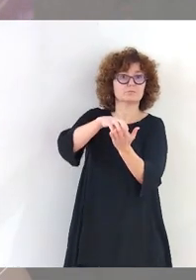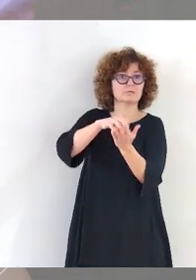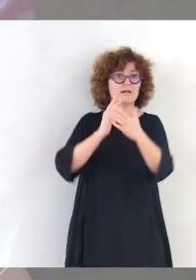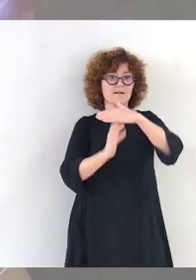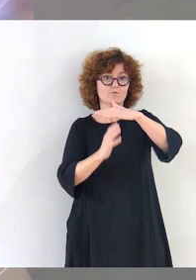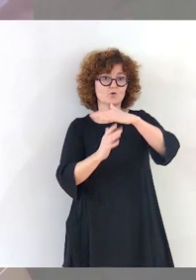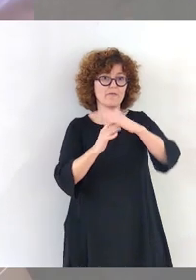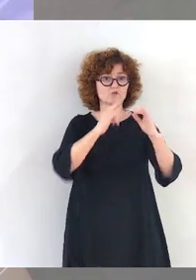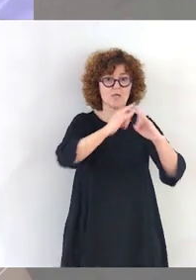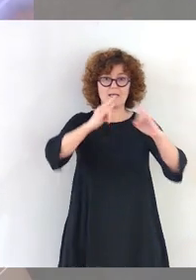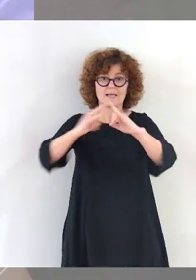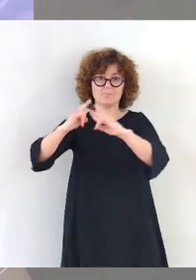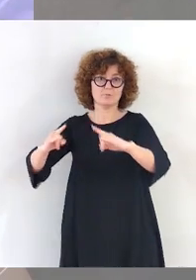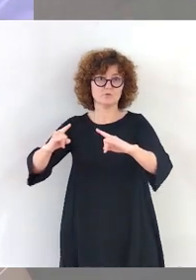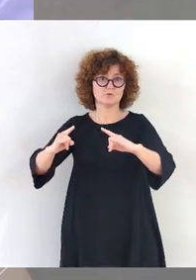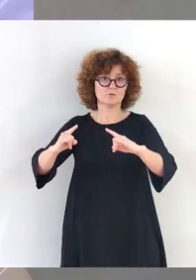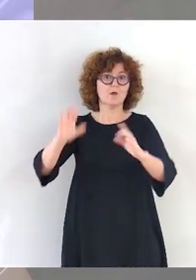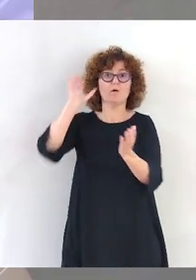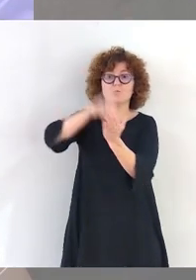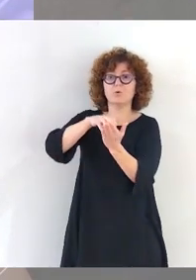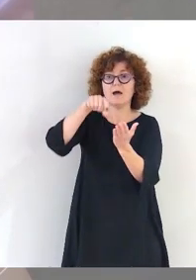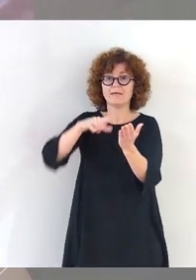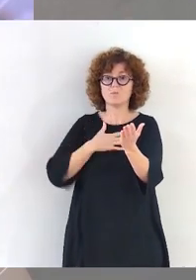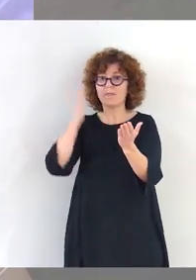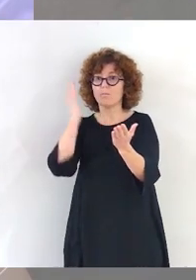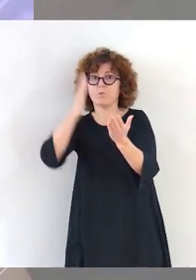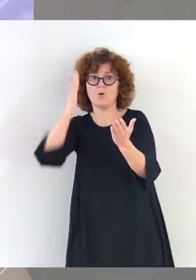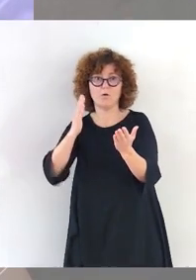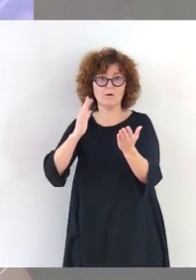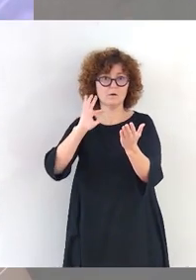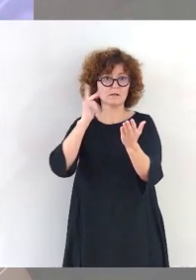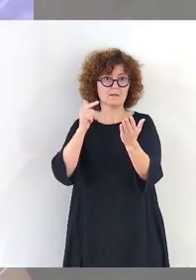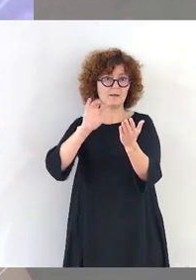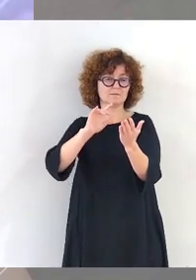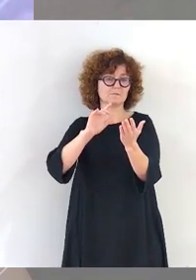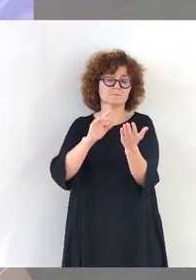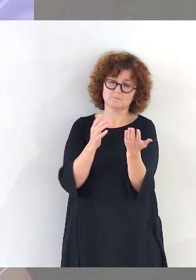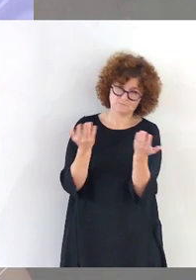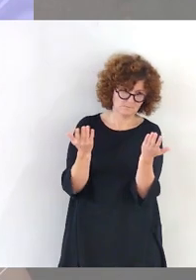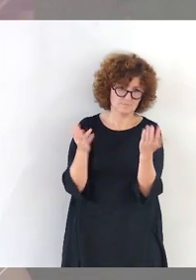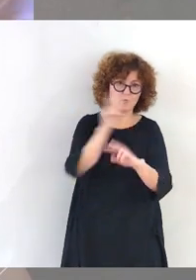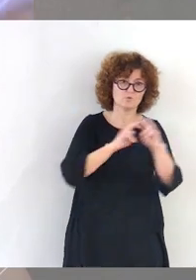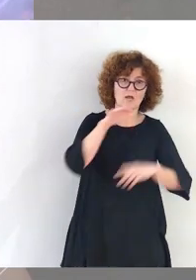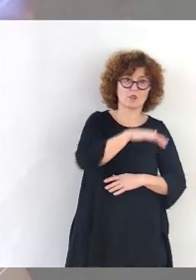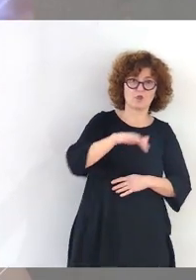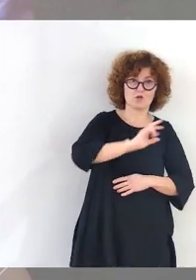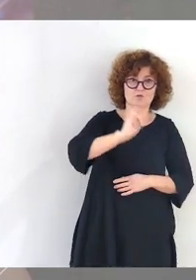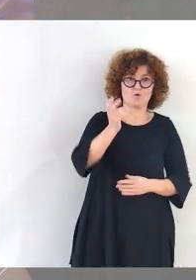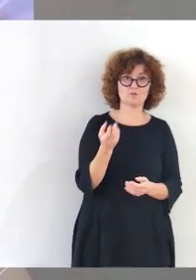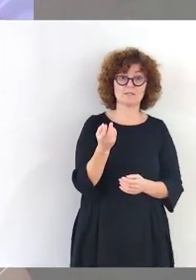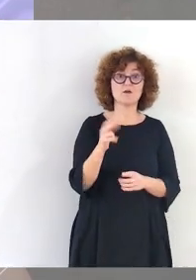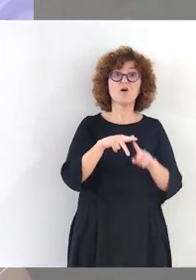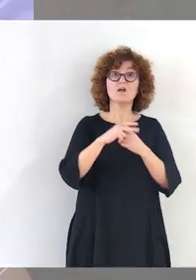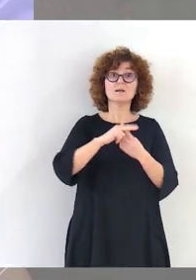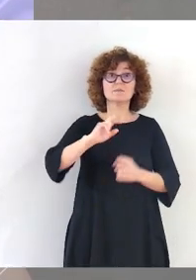y claramente están expuestas a a cambios a eventos climáticos extremos y y algunas herramientas que tenemos por